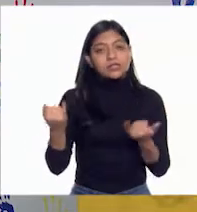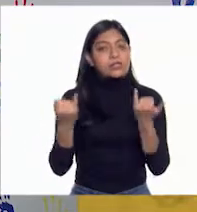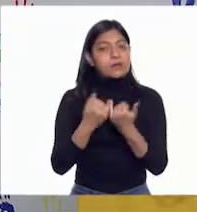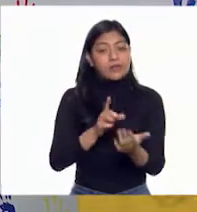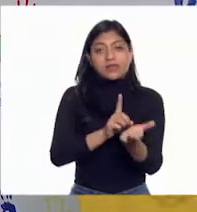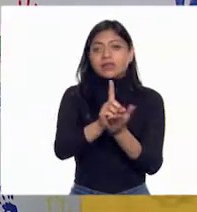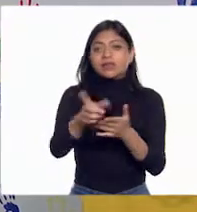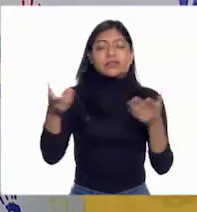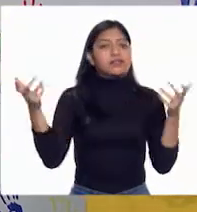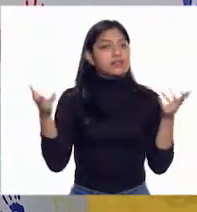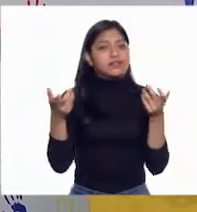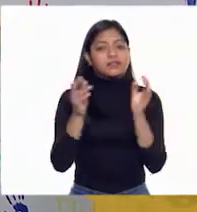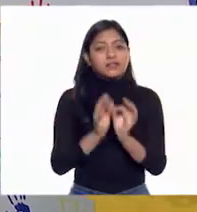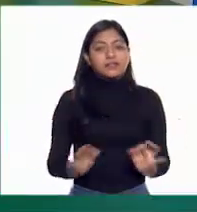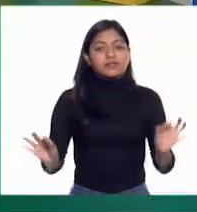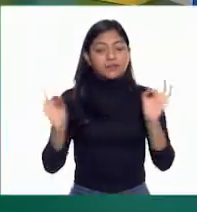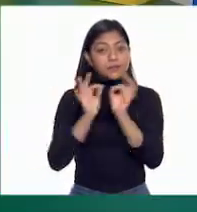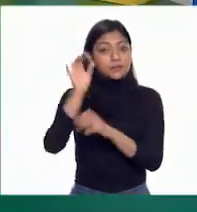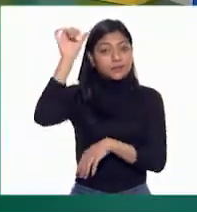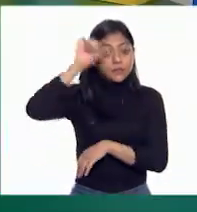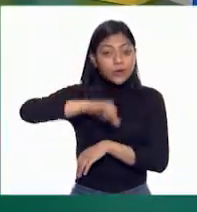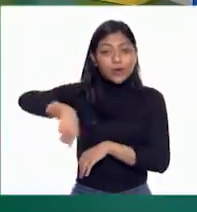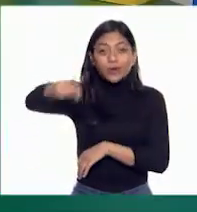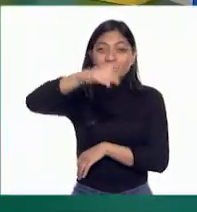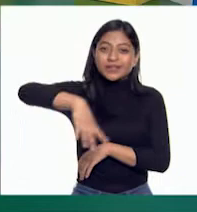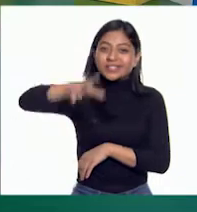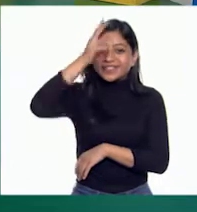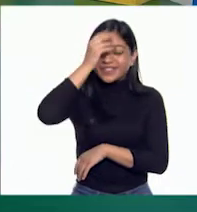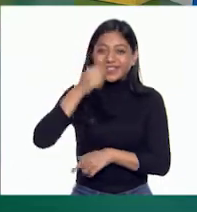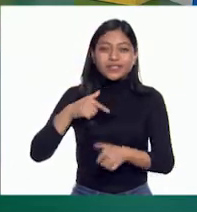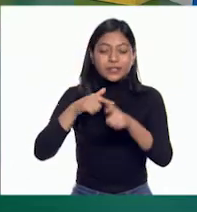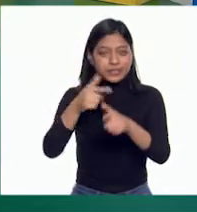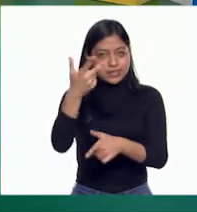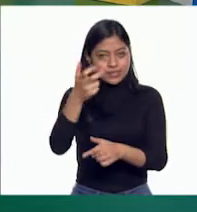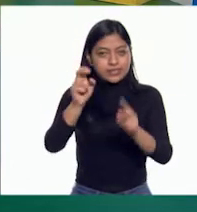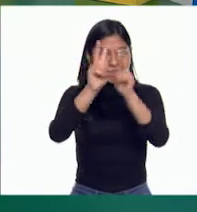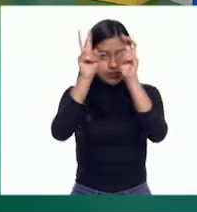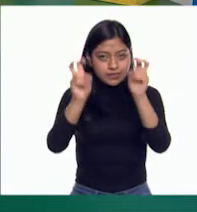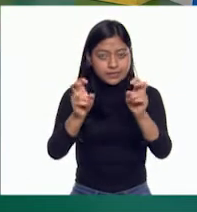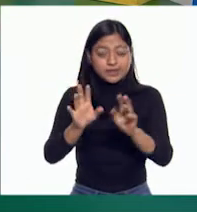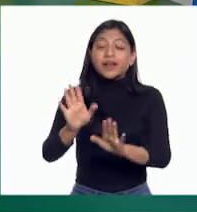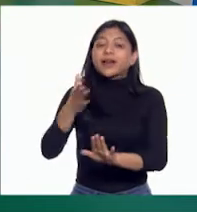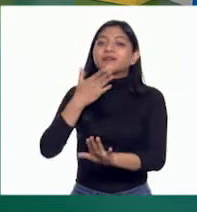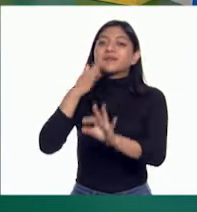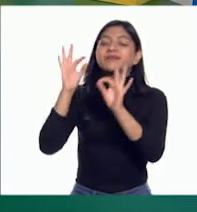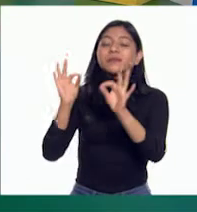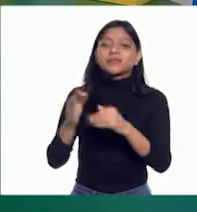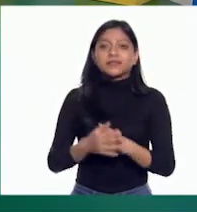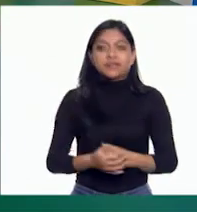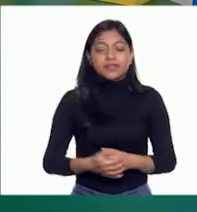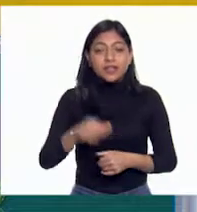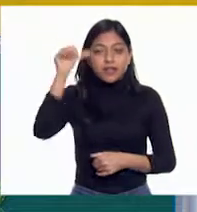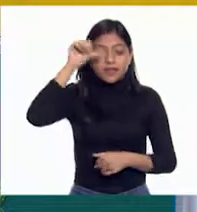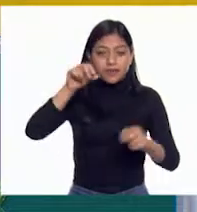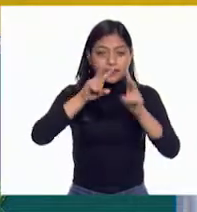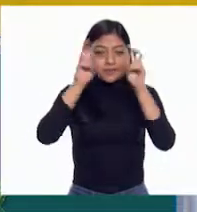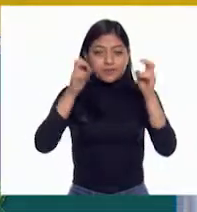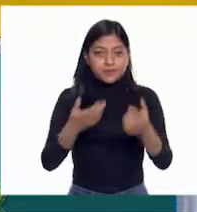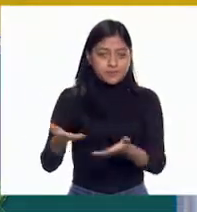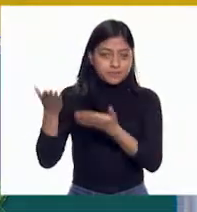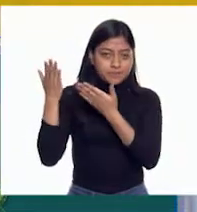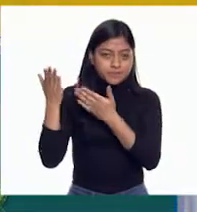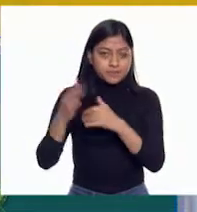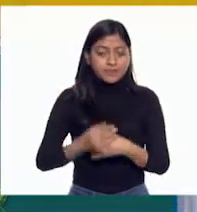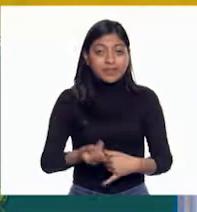sobre todo practicarlos. Así es. El día de hoy seguiremos aprendiendo al respecto. ¡Ah, perfecto! Esta clase se titula